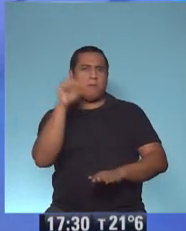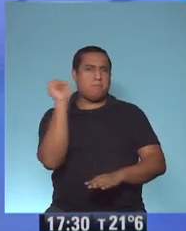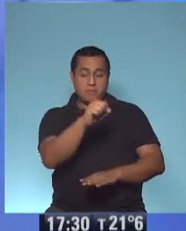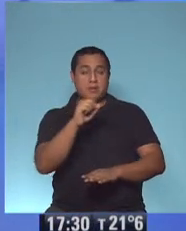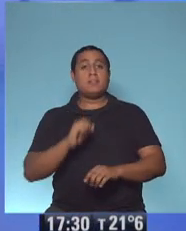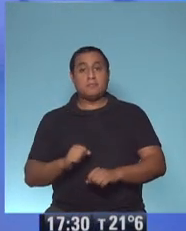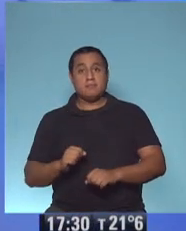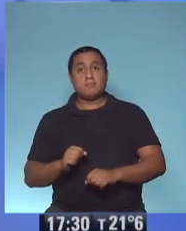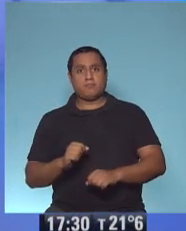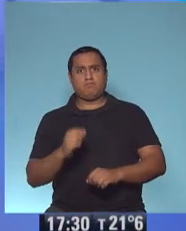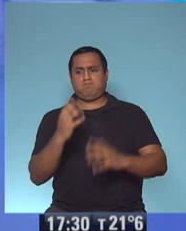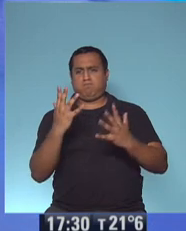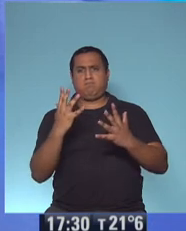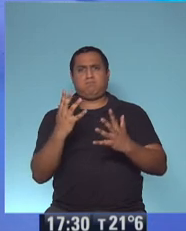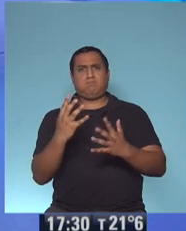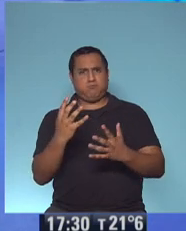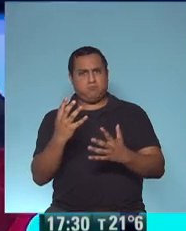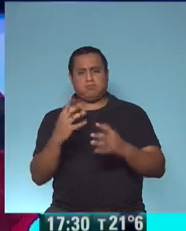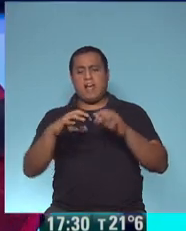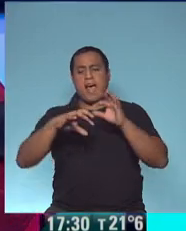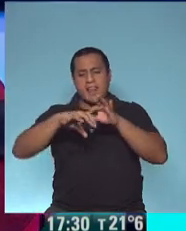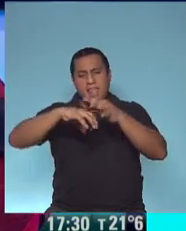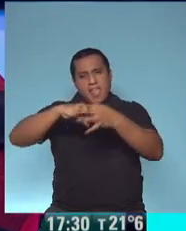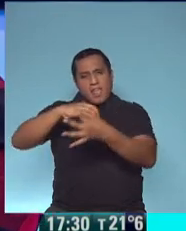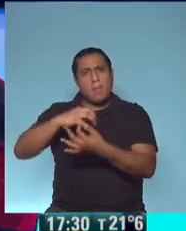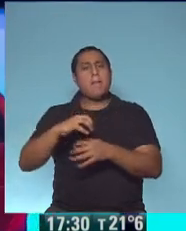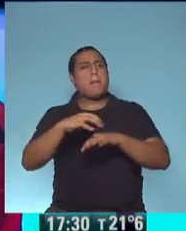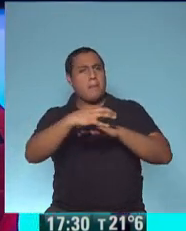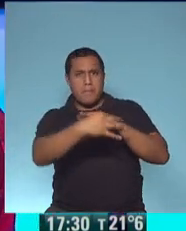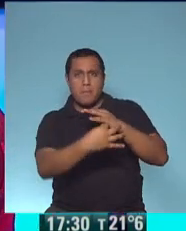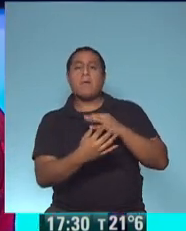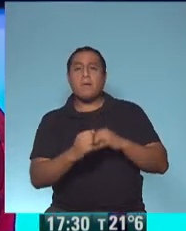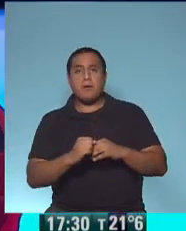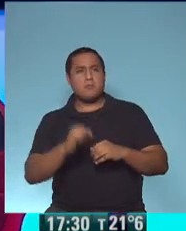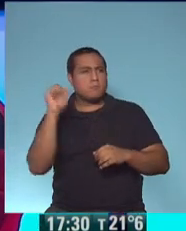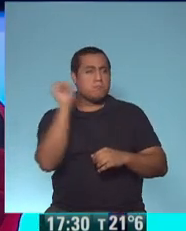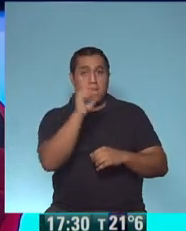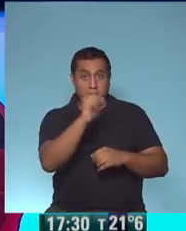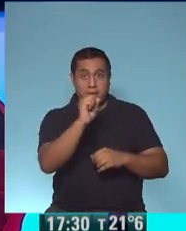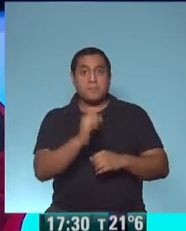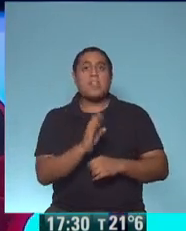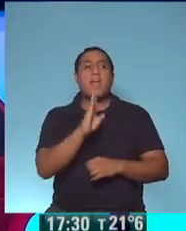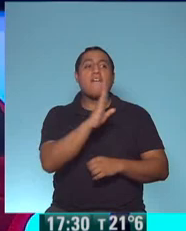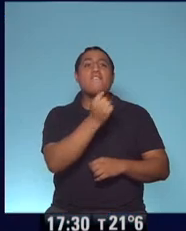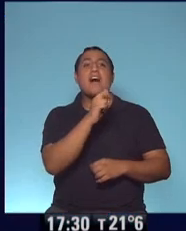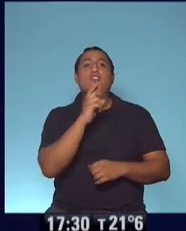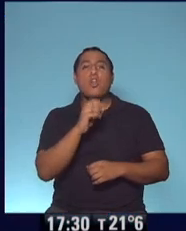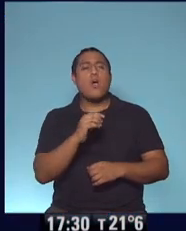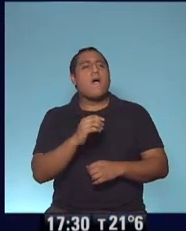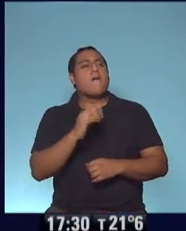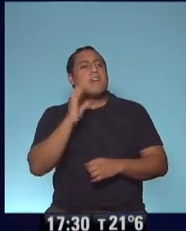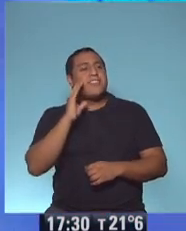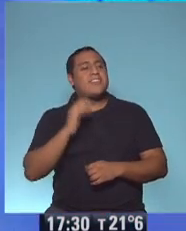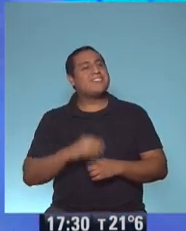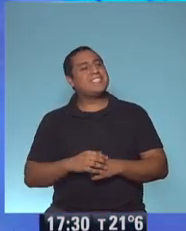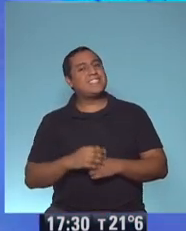toc, toc, toc! Sus manos eran llenas de anillos. ¡Oh! Bartolo, le dijo con falsa